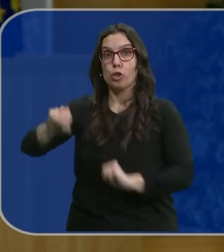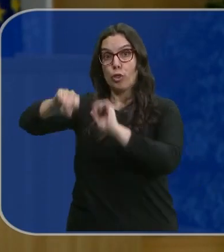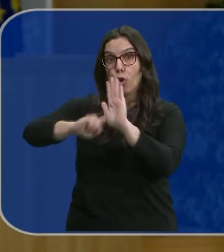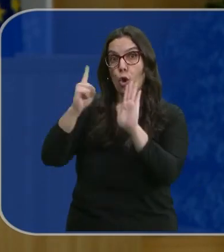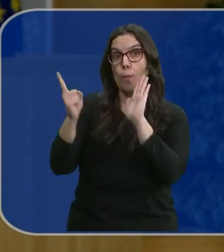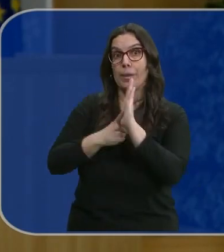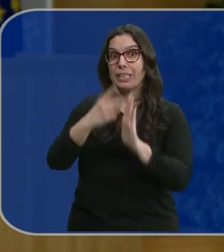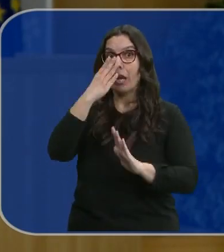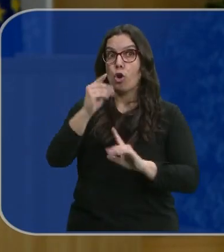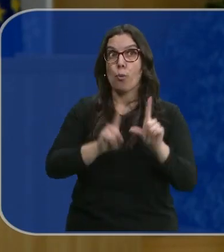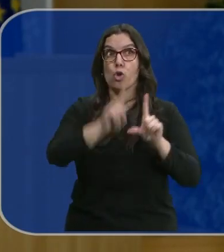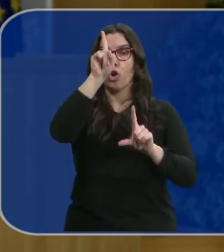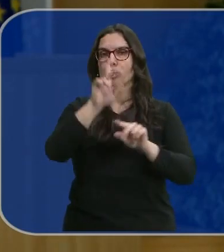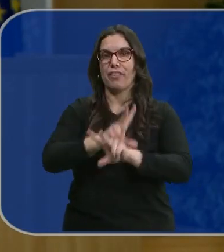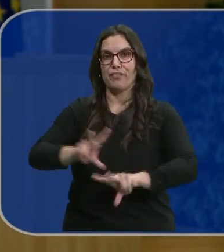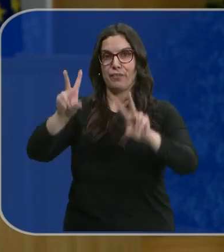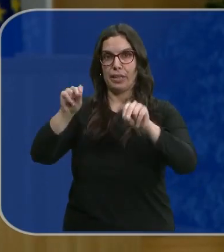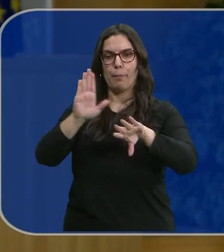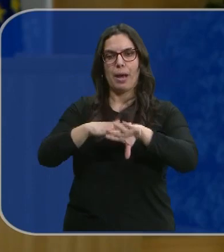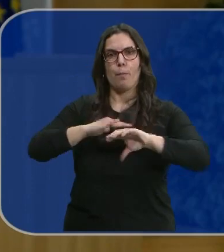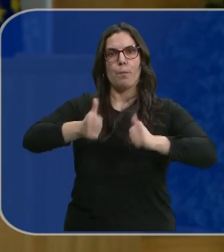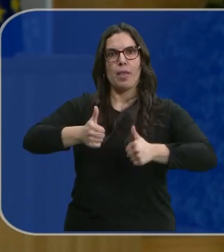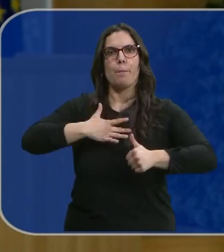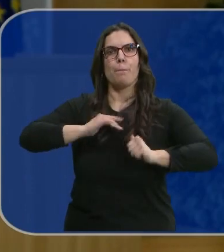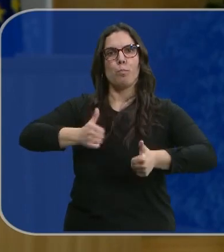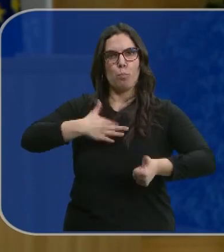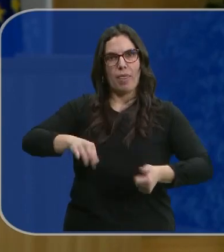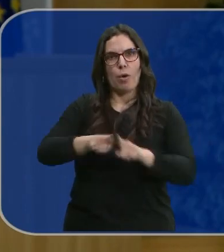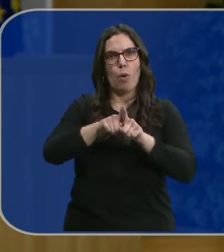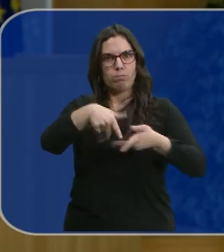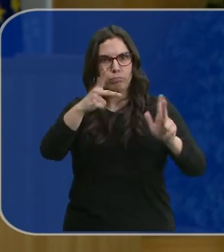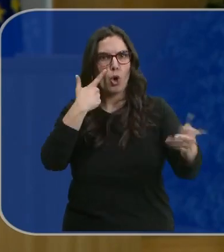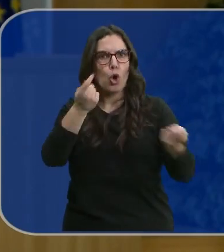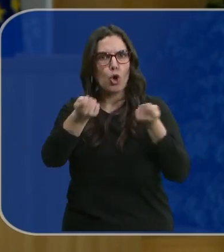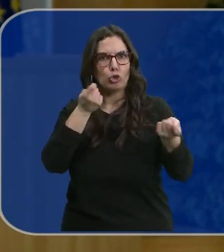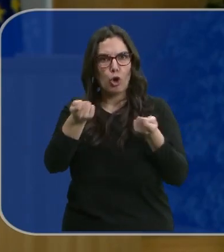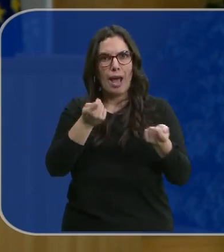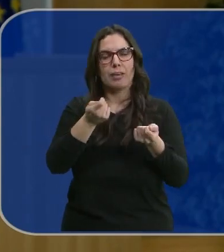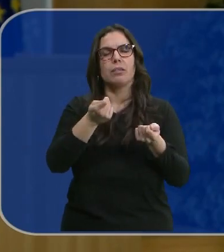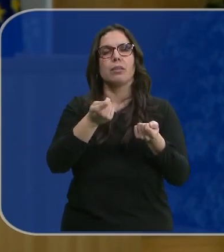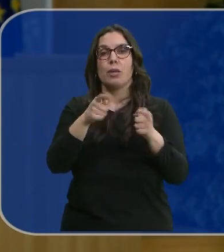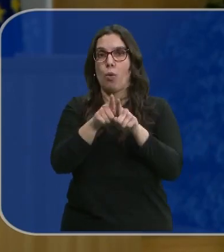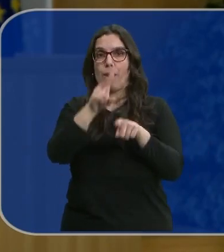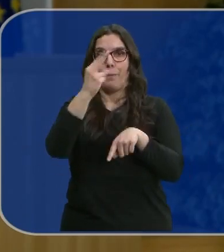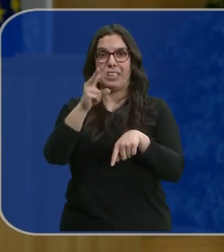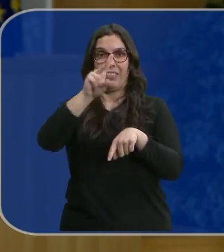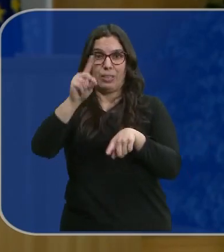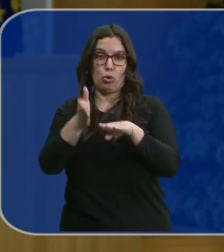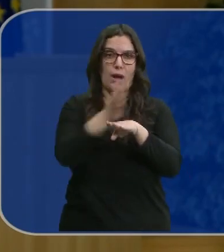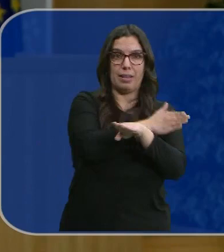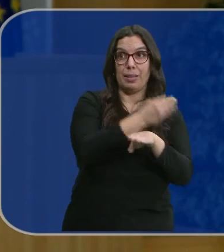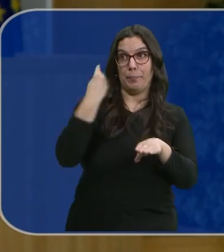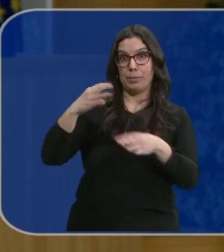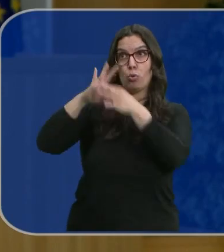al norte del río Duero y que se vuelva a poder controlar el censo de la especie como ya sucedía antes de 2021, algo que avala la